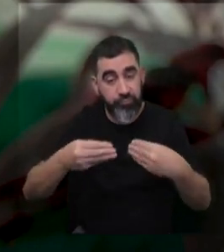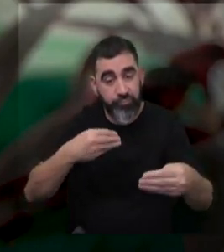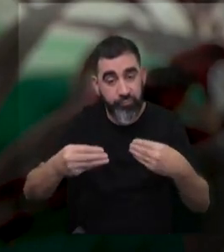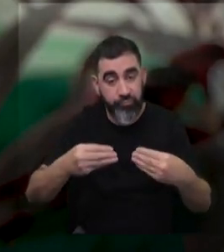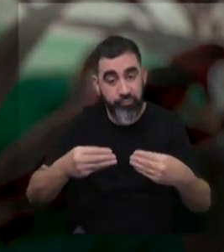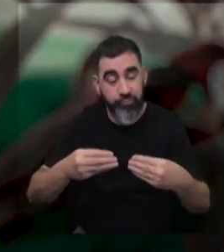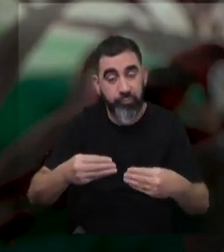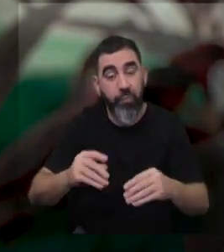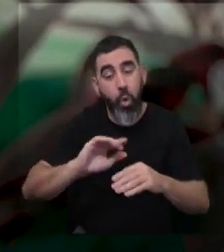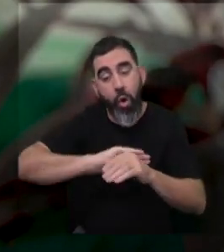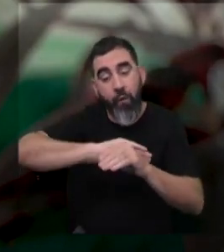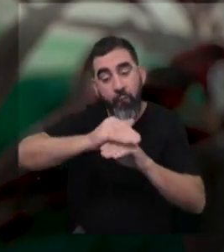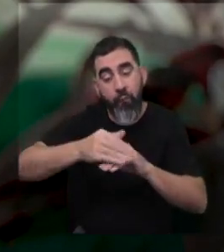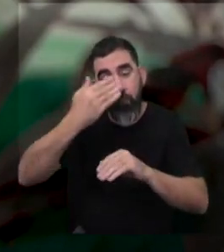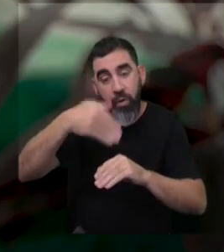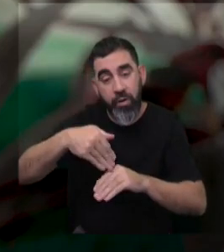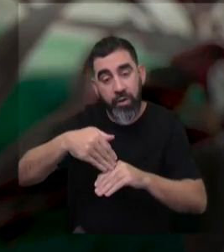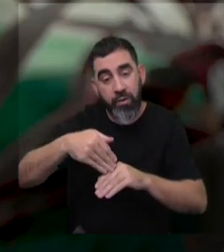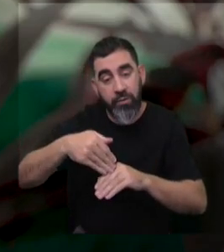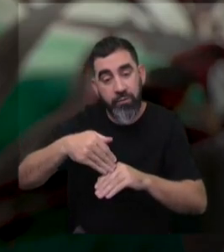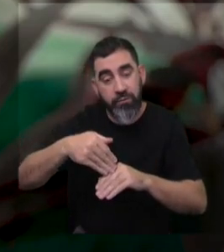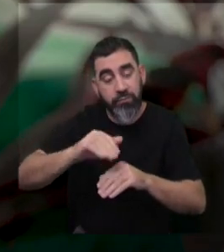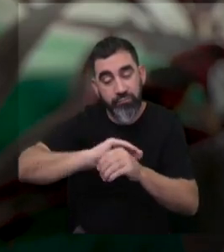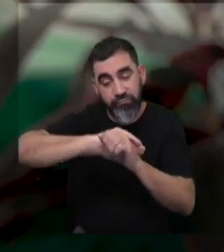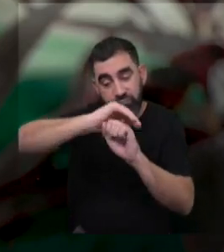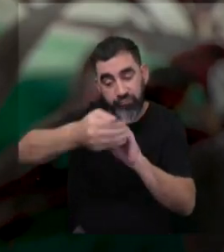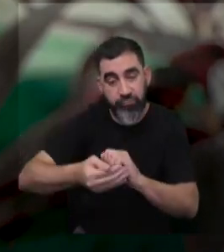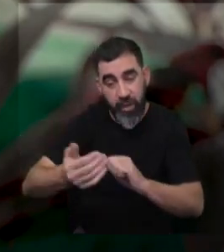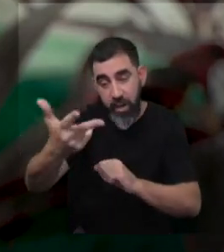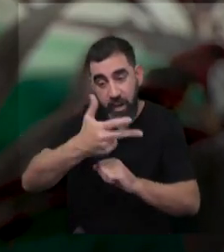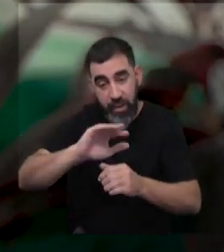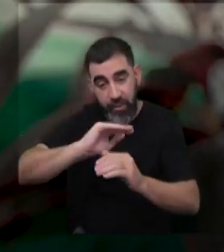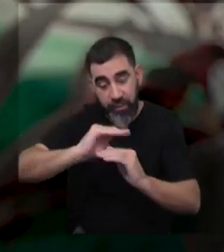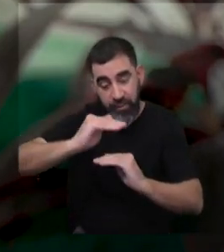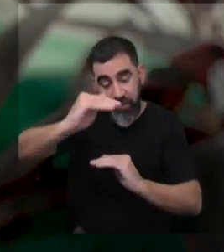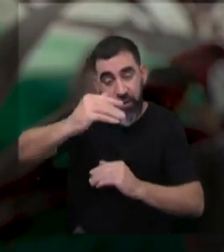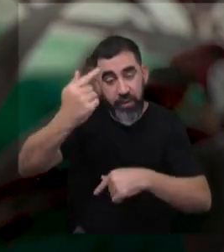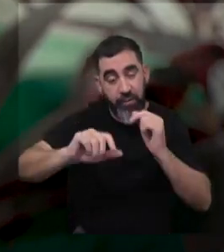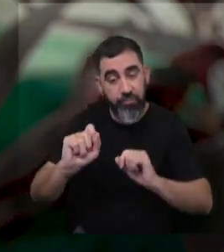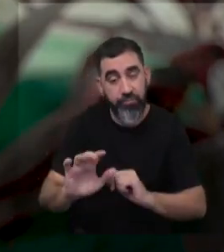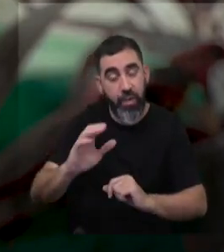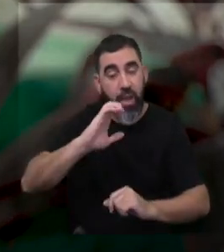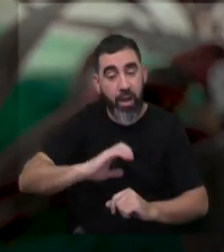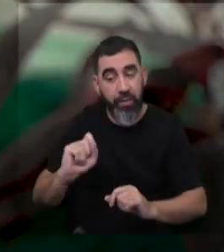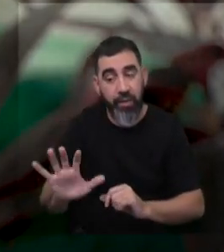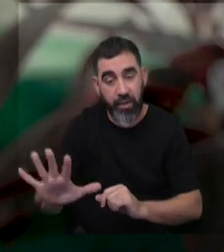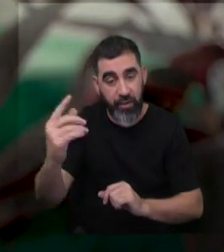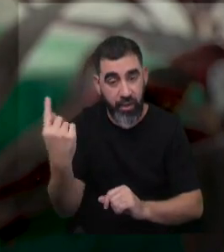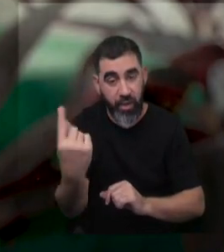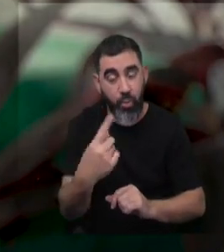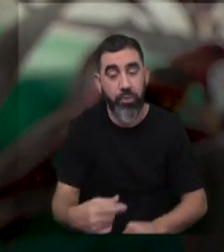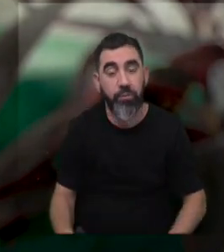una capa externa, que es la matriz estromal. Esas 3 capas tienen distintas características y propiedades, lo